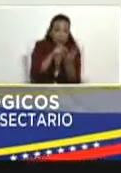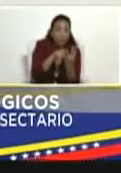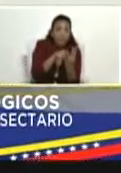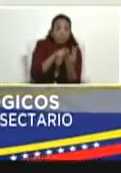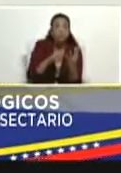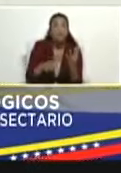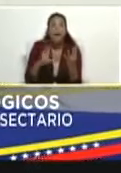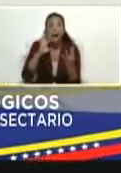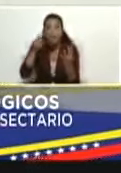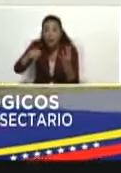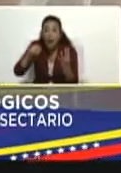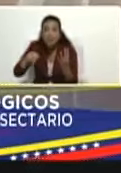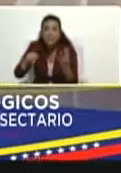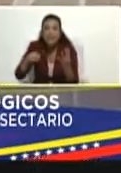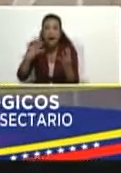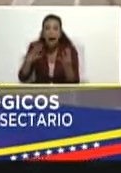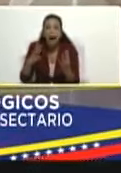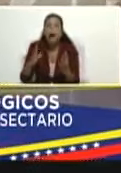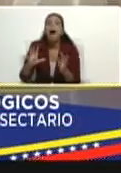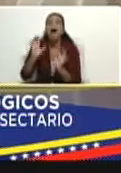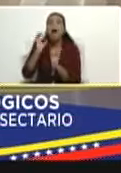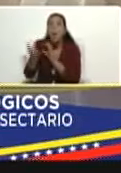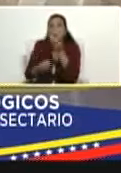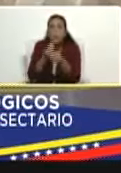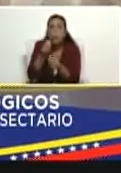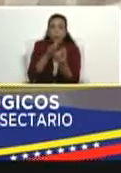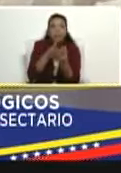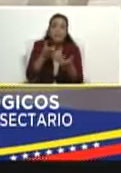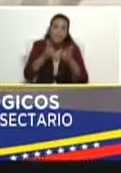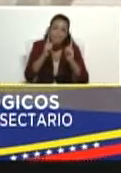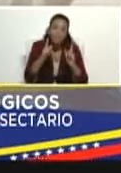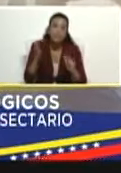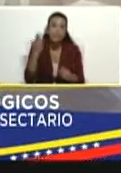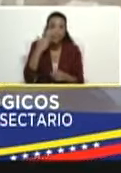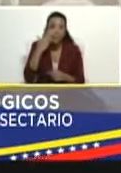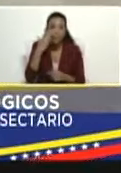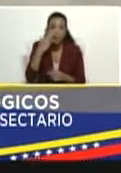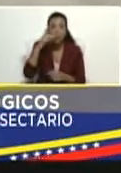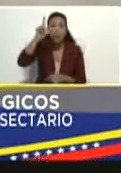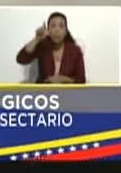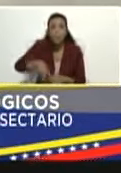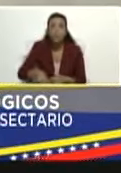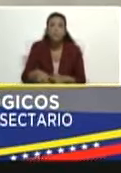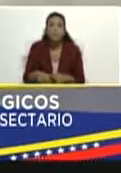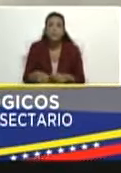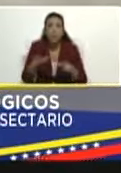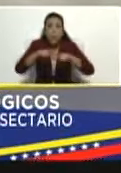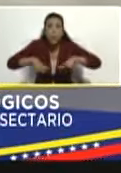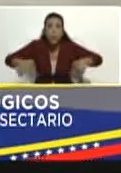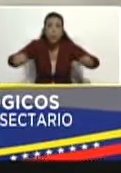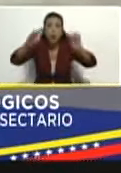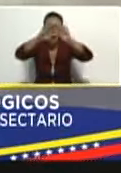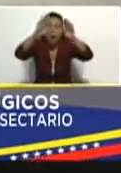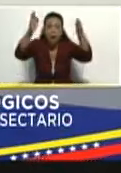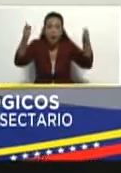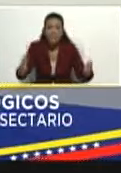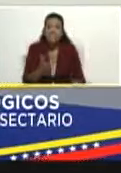estos mosquitos. Entonces, si me permite, vamos a poner acá en este recipiente